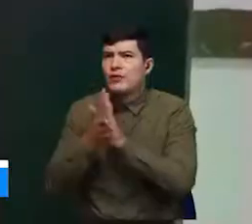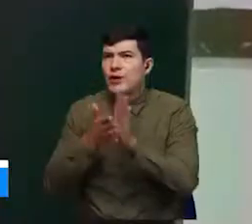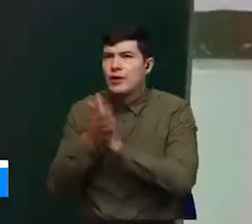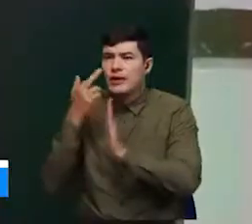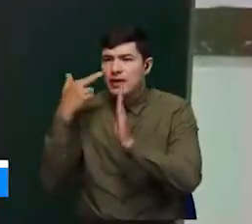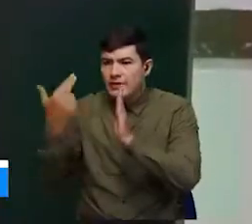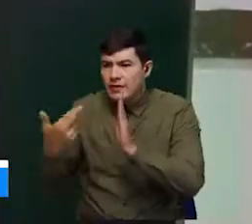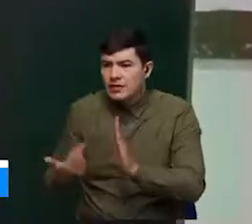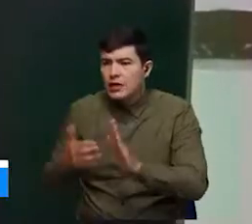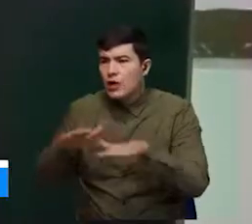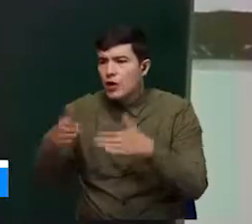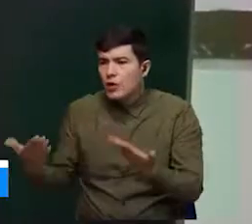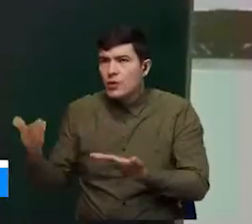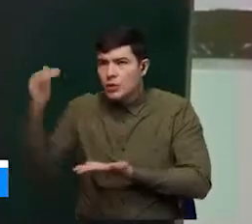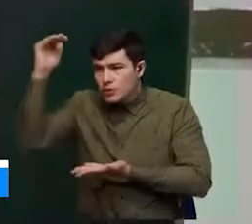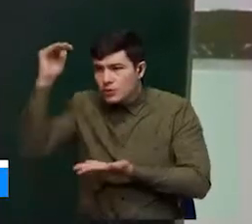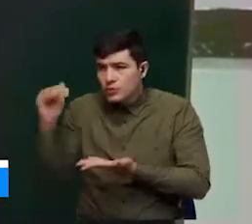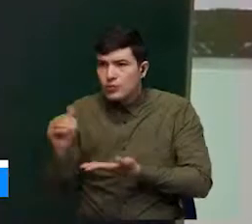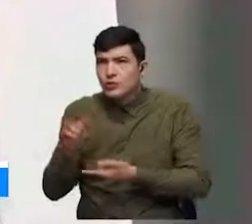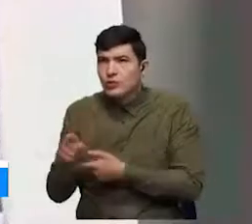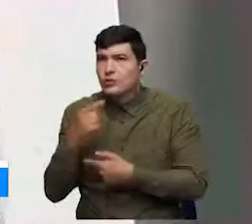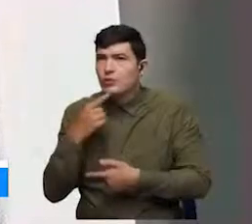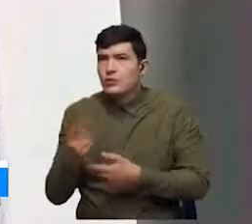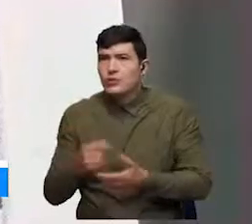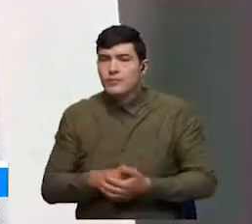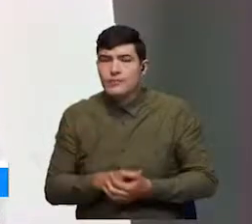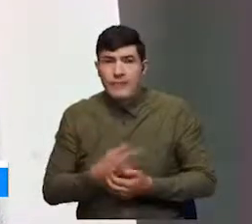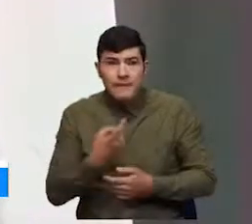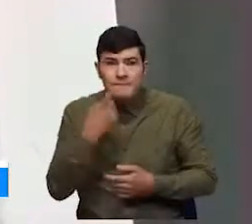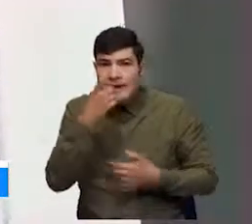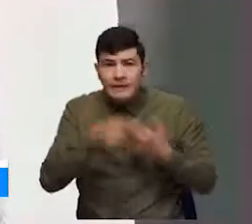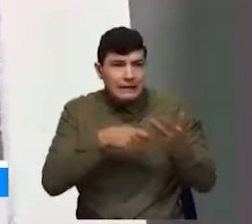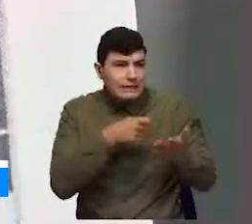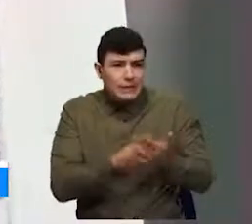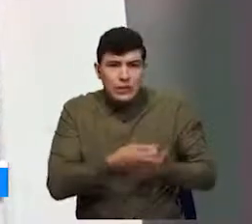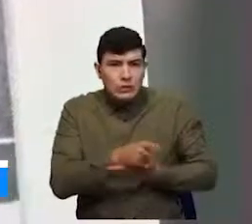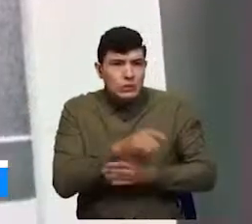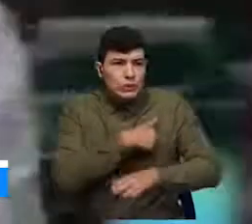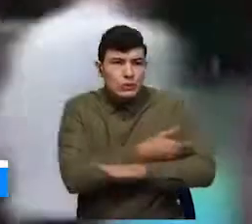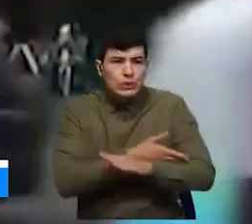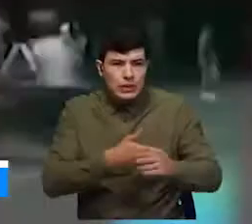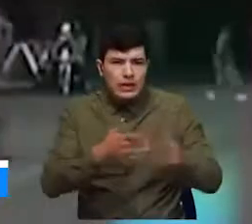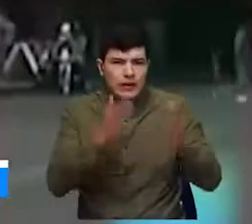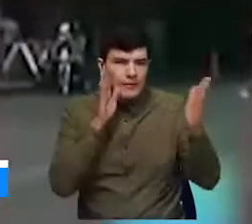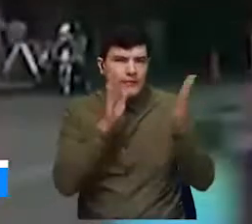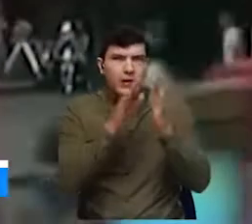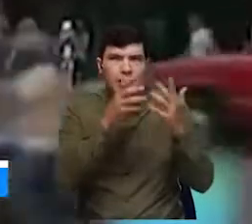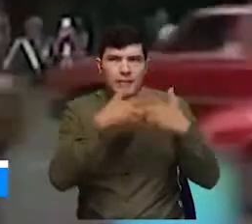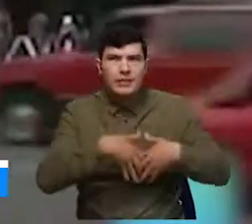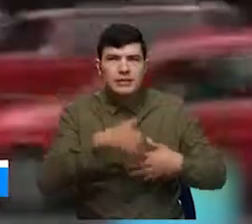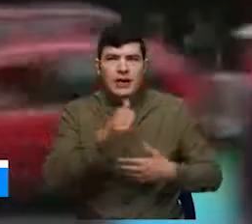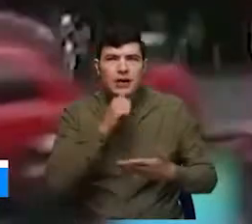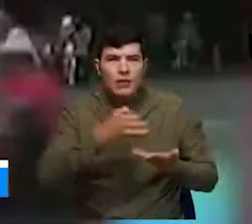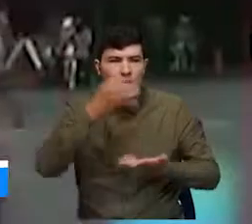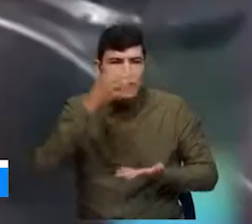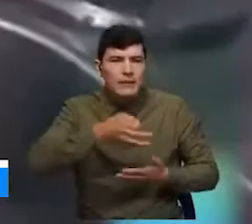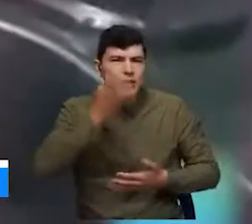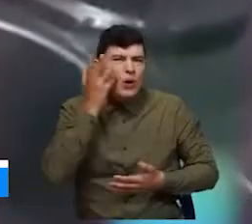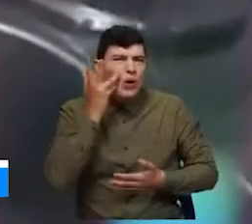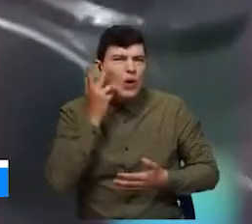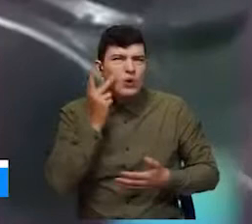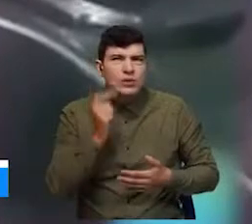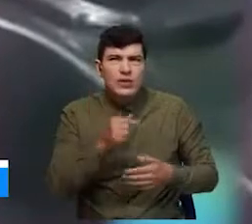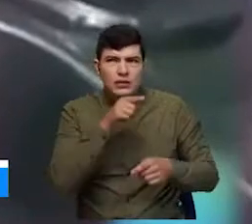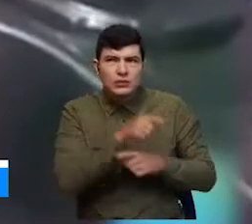cómo se va a esa cartera que existe en ese momento la deuda millonaria son directamente con la empresa aguas kapital por el consumo diario en esos difíciles